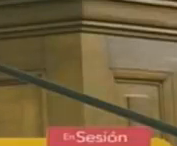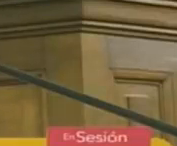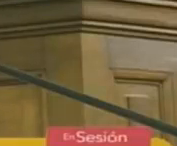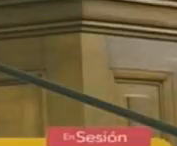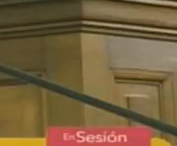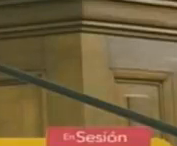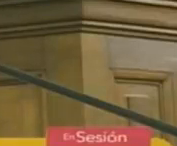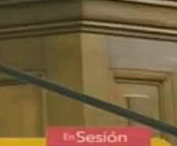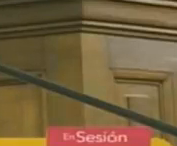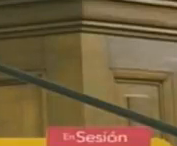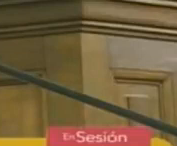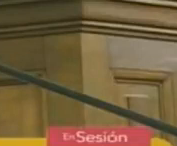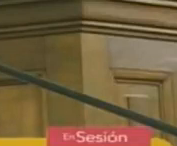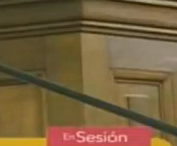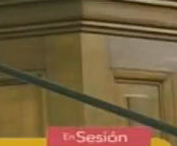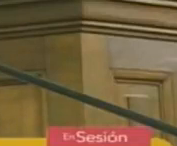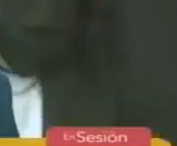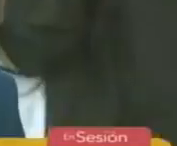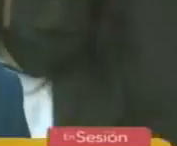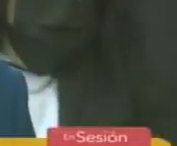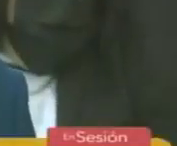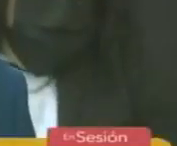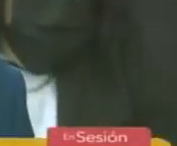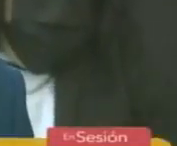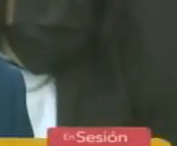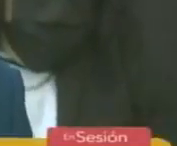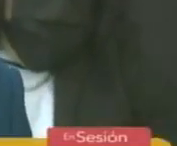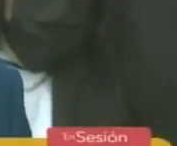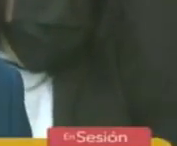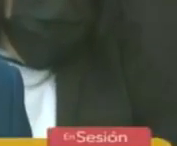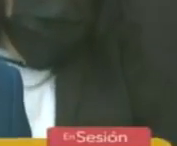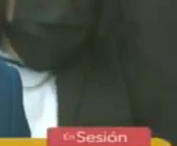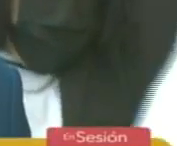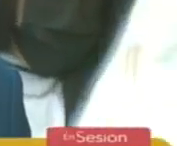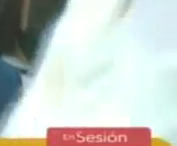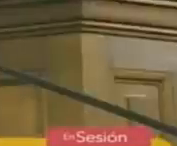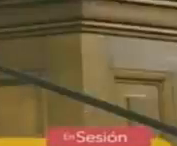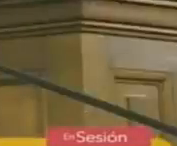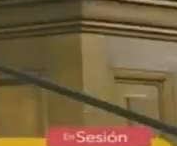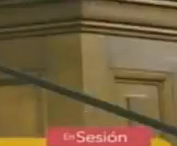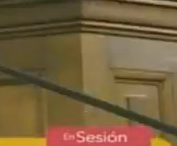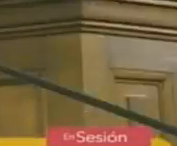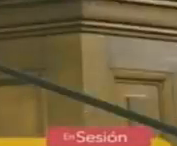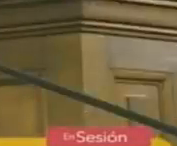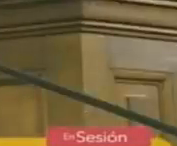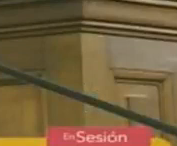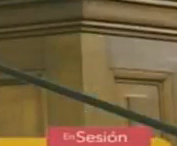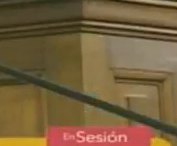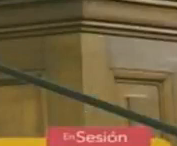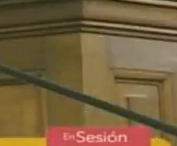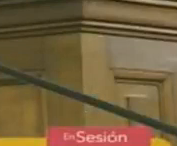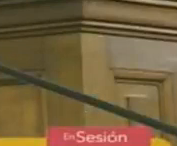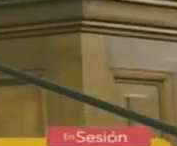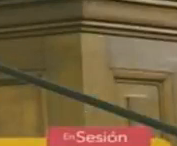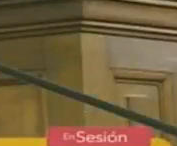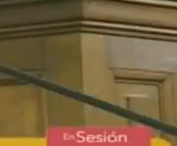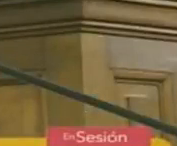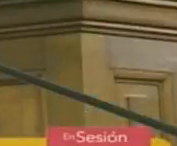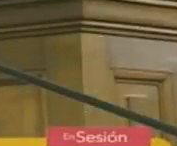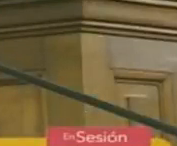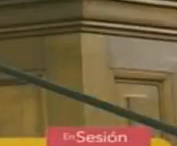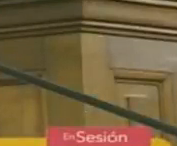civil; 9, delito o falta a que se refiere la sentencia condenatoria; 10, admisión de hechos; 11,